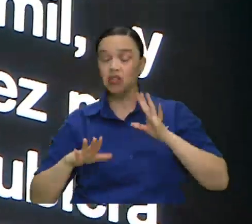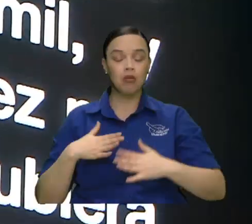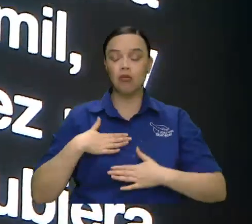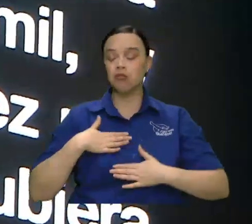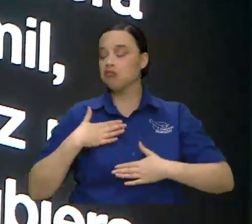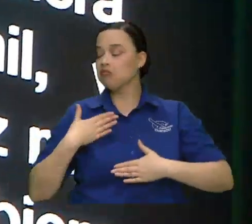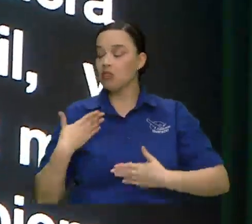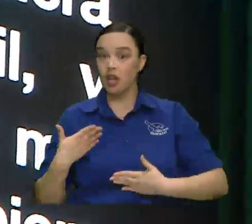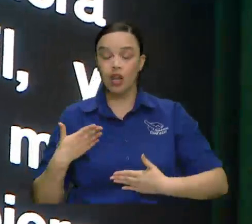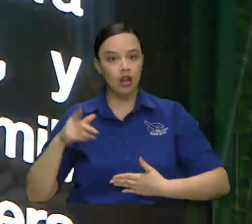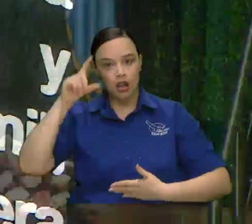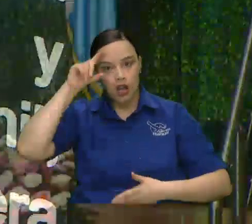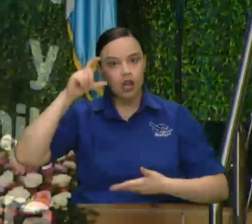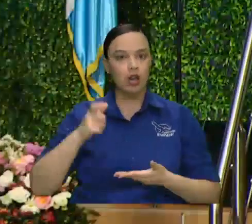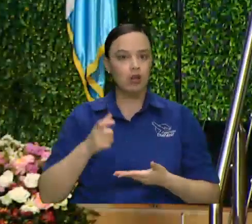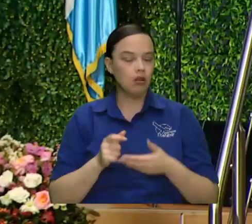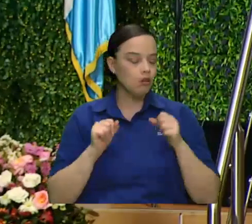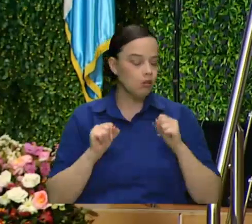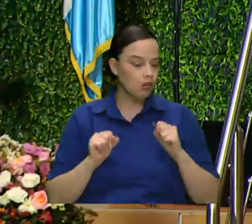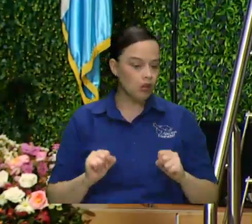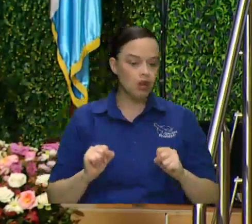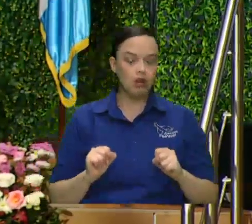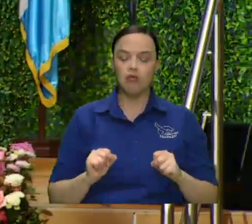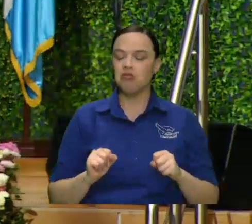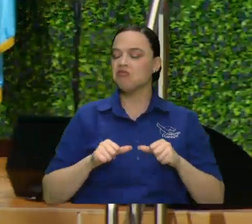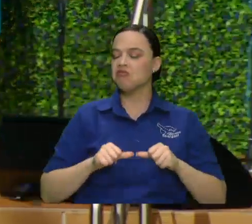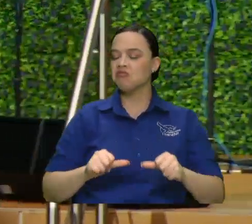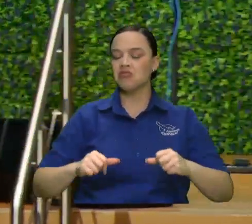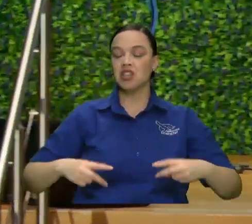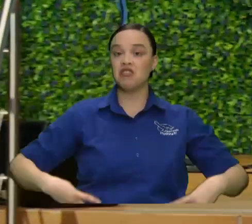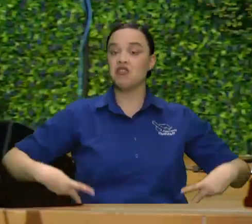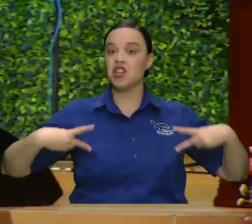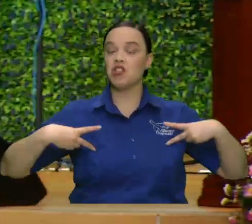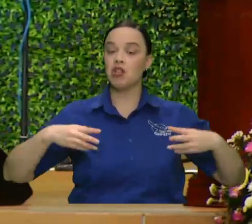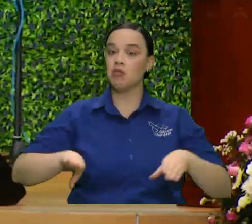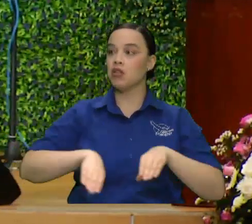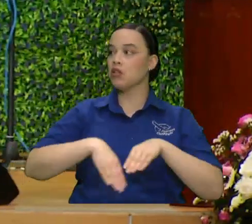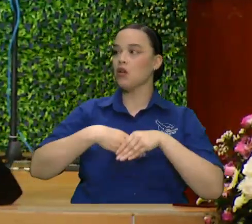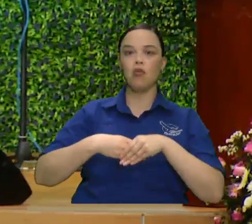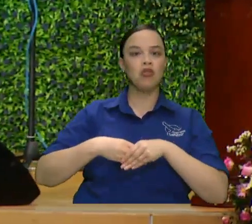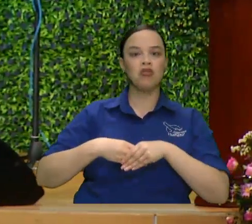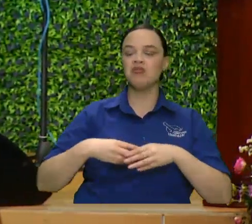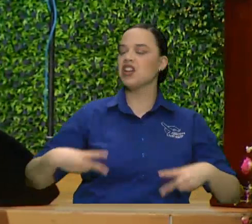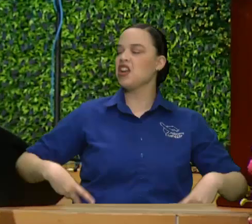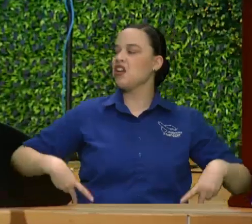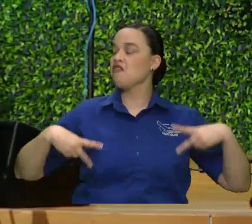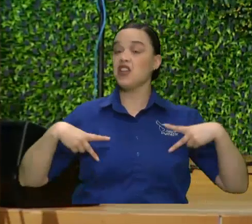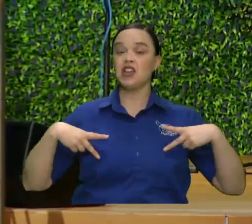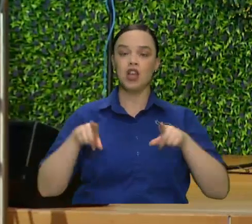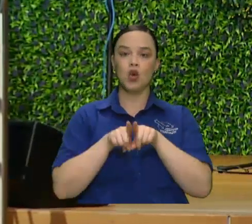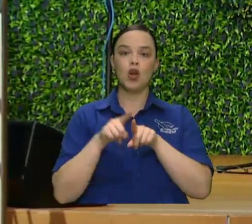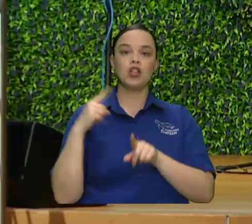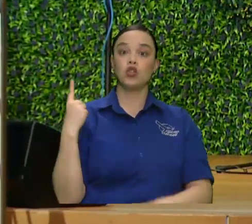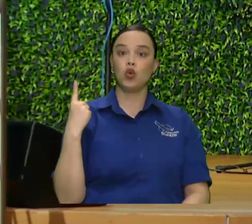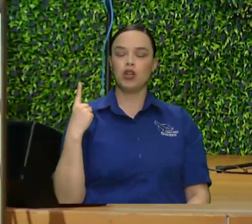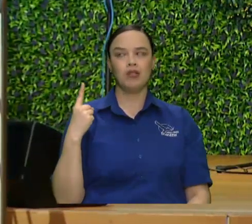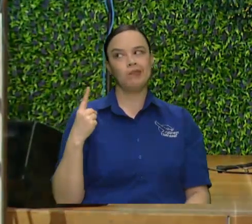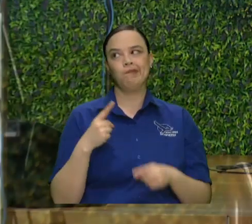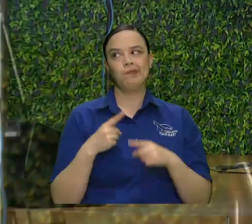algunos creemos que podemos seguir viviendo en el matrimonio una vida como la que llevamos de soltero y eso se acabó